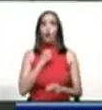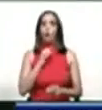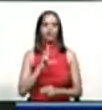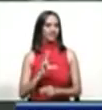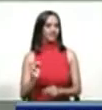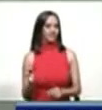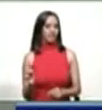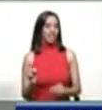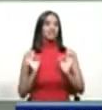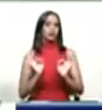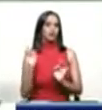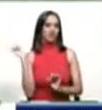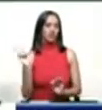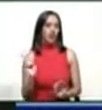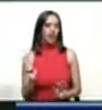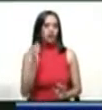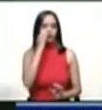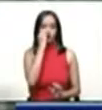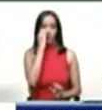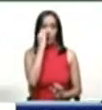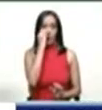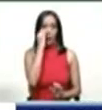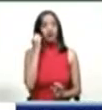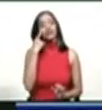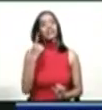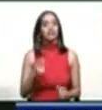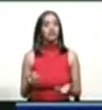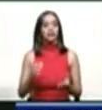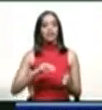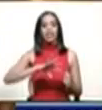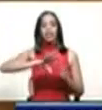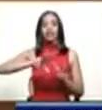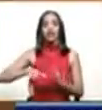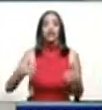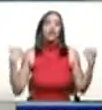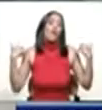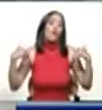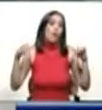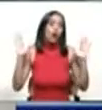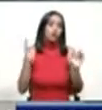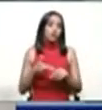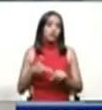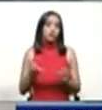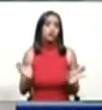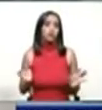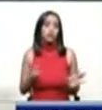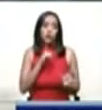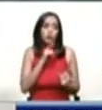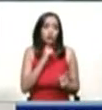venezolana. Ah, ellos sí. Ellos se llevaron y se han llevado quién sabe cuántos secretos. Ah, el único